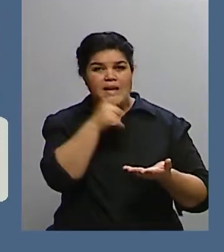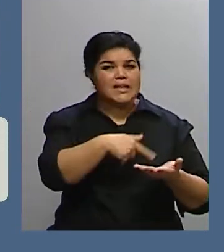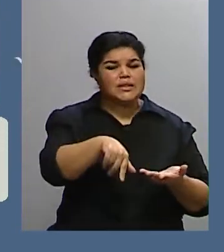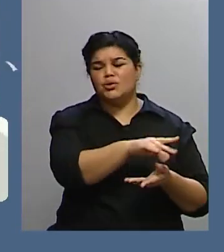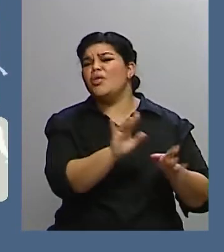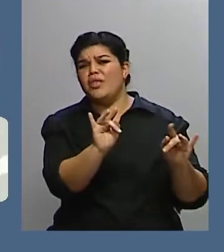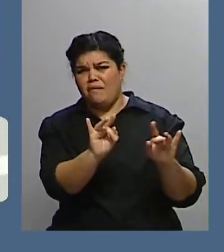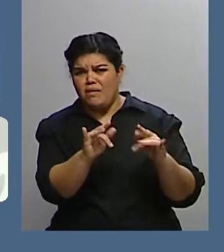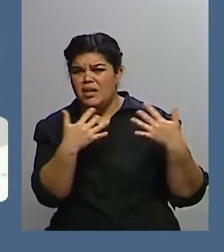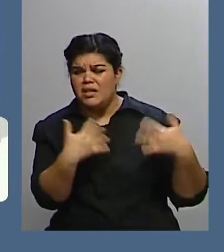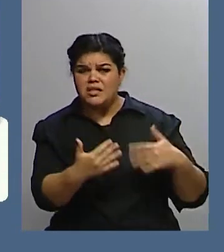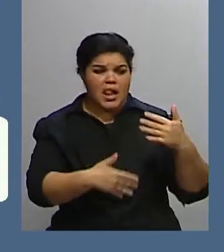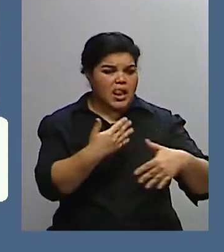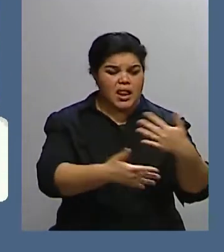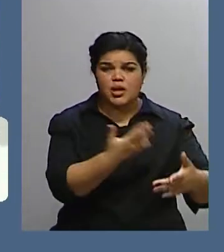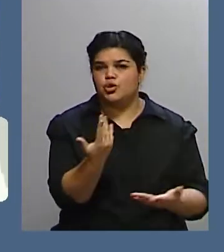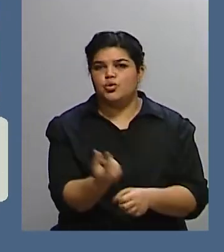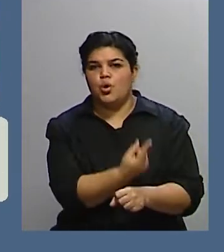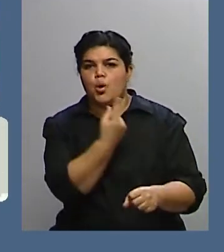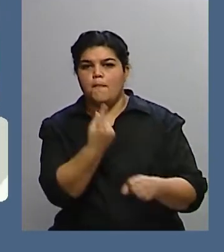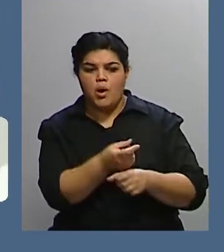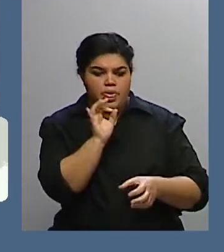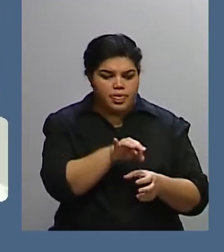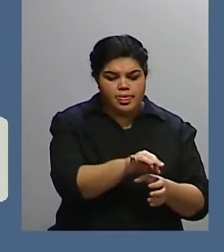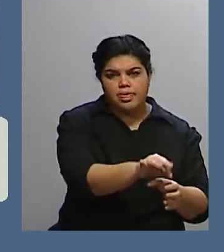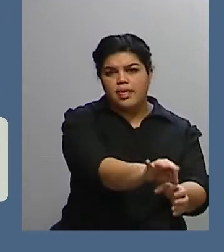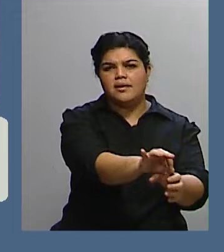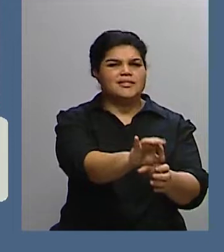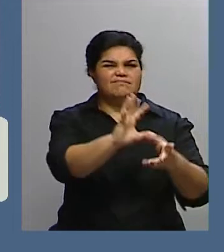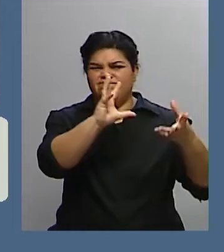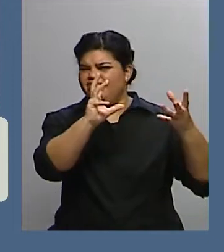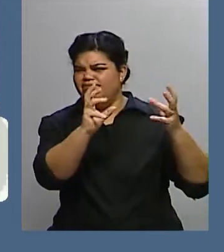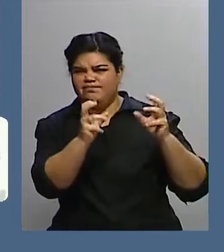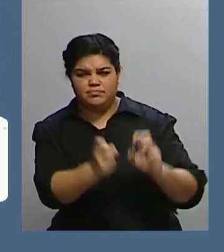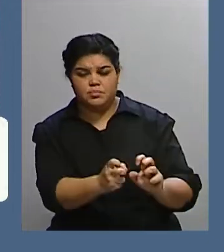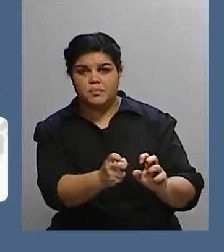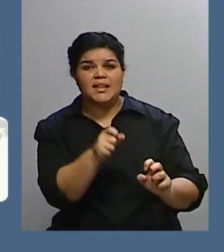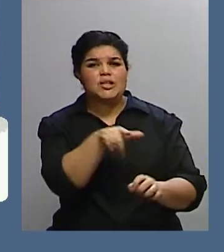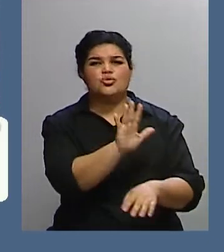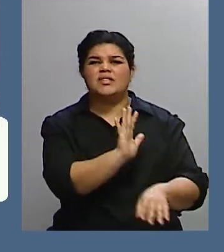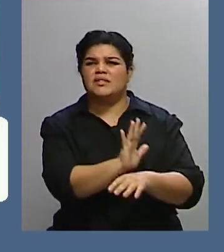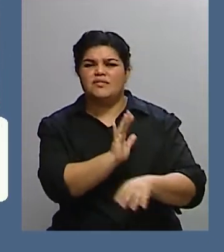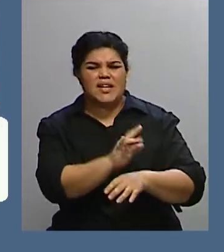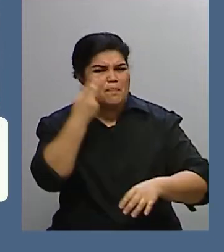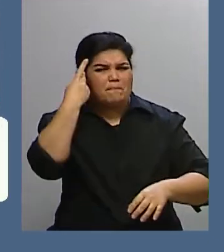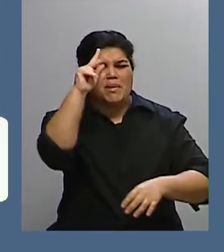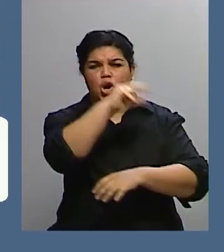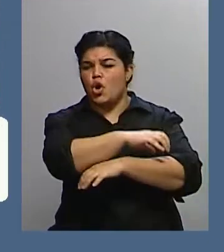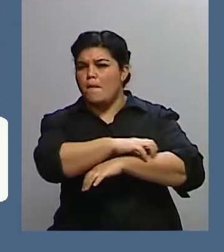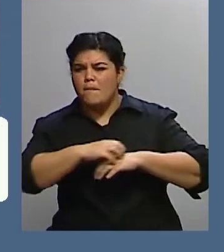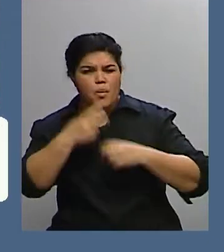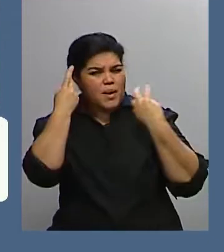sentido, claro, hay un caldo de cultivo para el surgimiento de respuestas violentas y el Estado